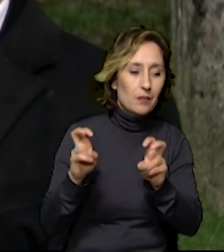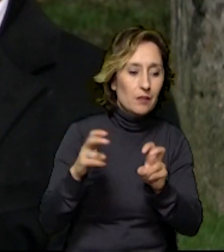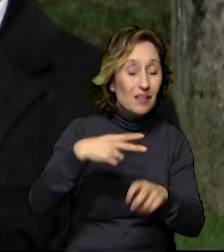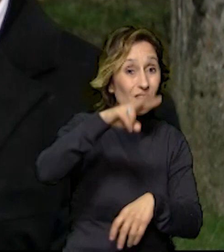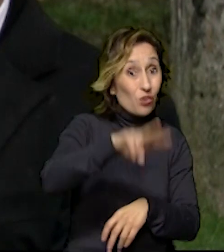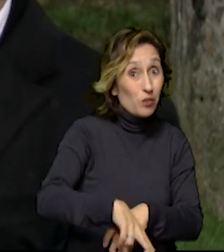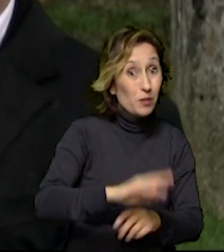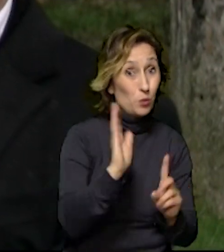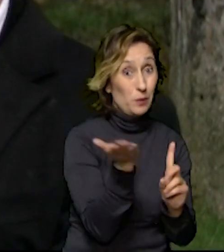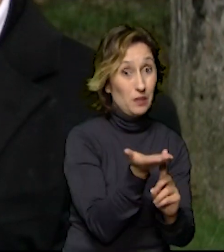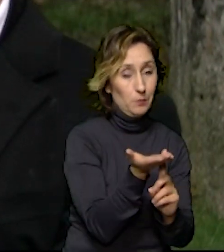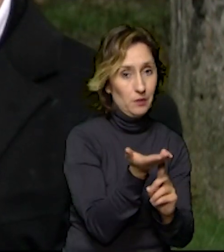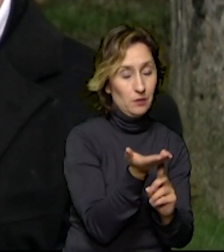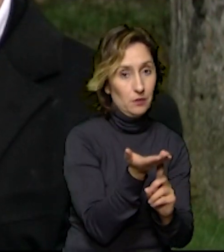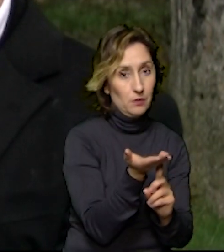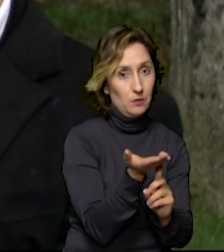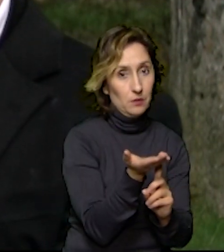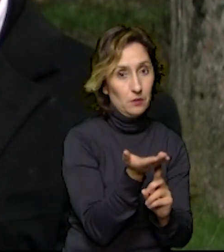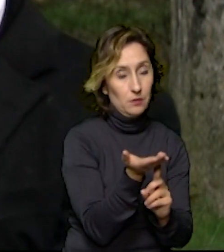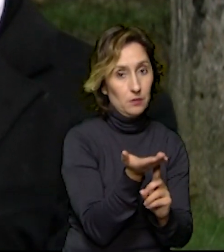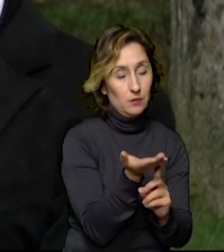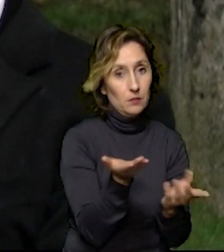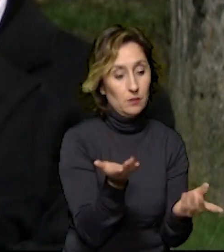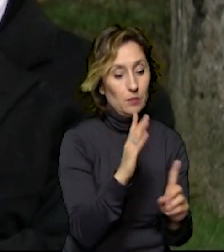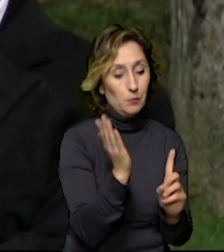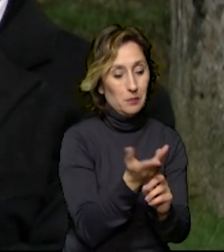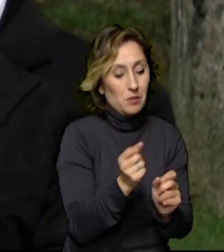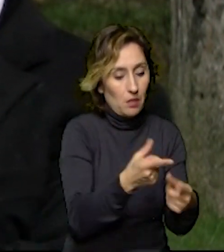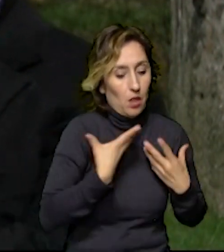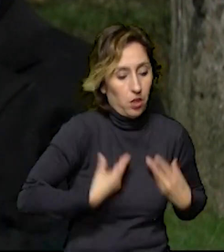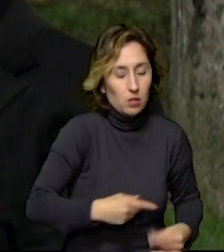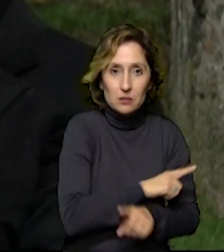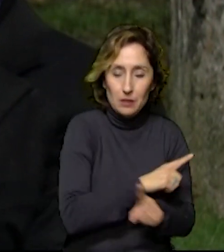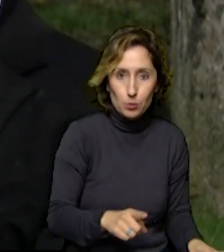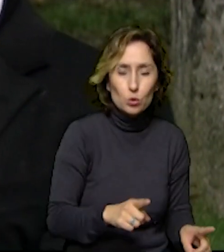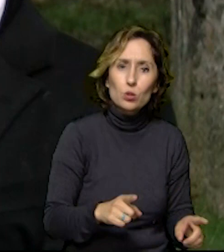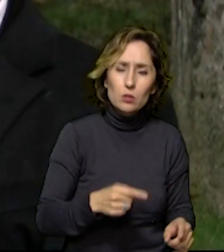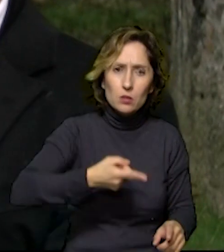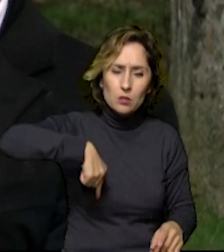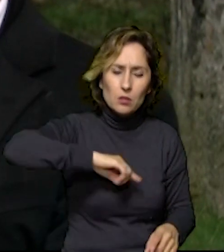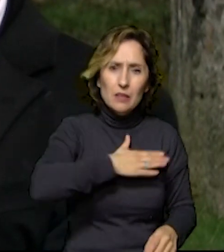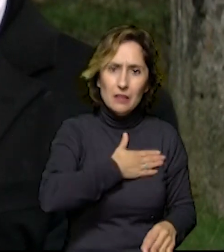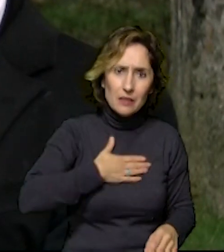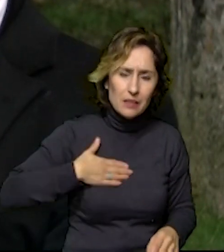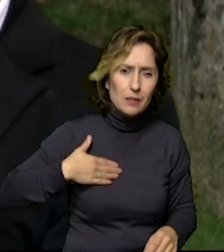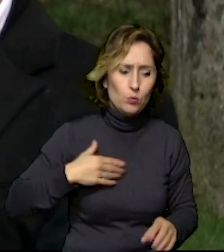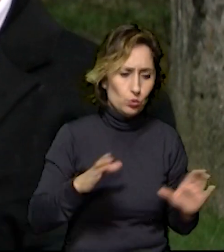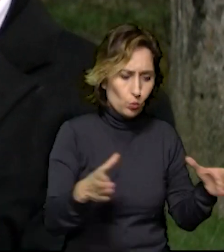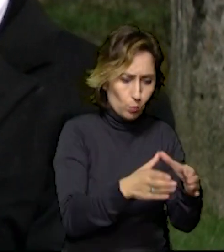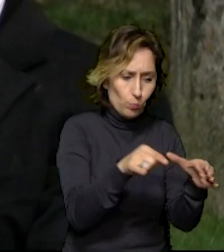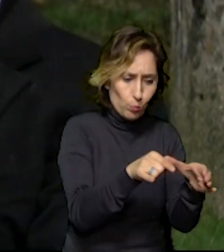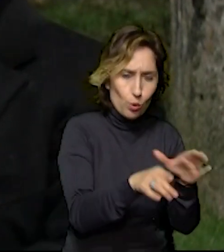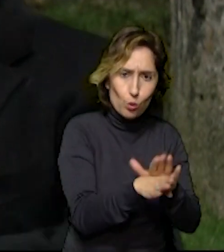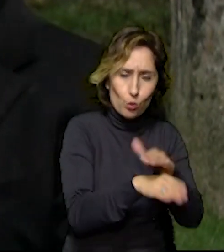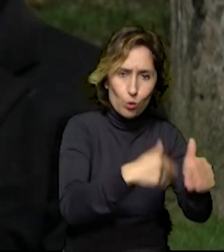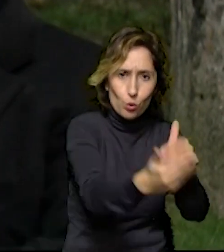y no podemos frustrar tampoco a esas víctimas. Por lo tanto, hay una voluntad de avanzar en esa línea con ese colectivo, y